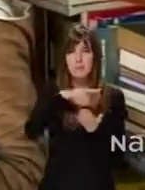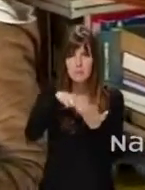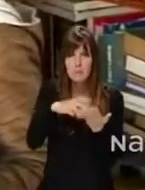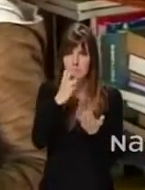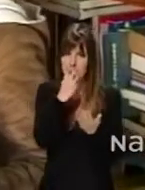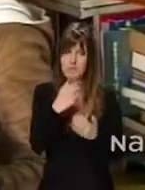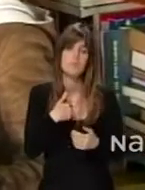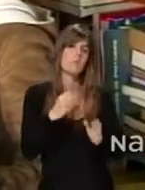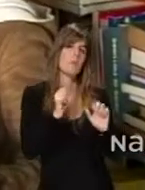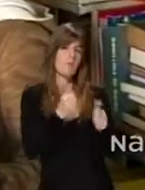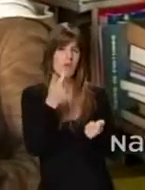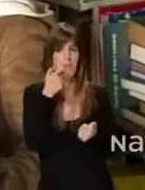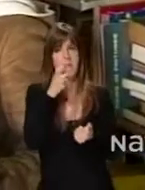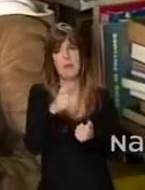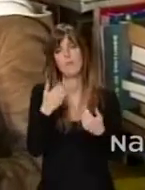venga, empiezo